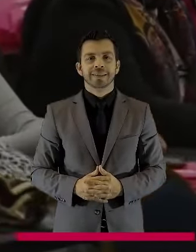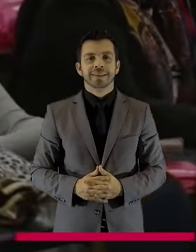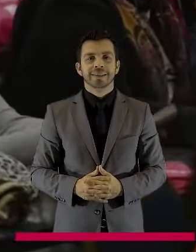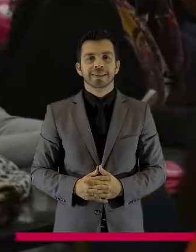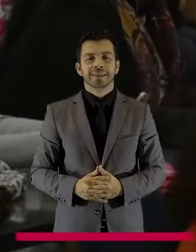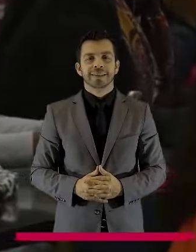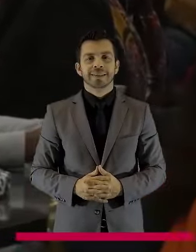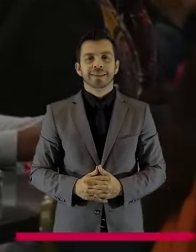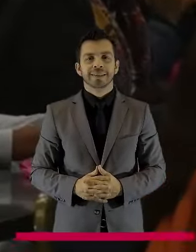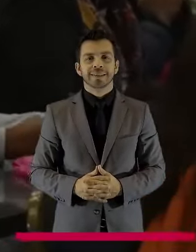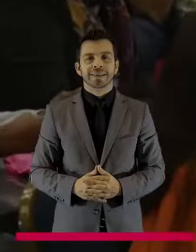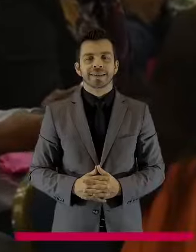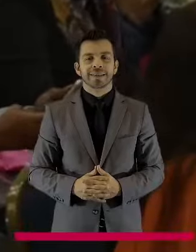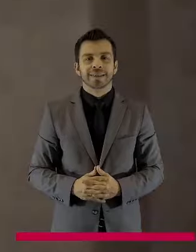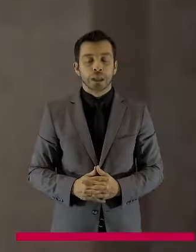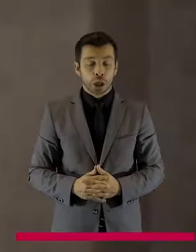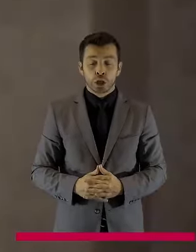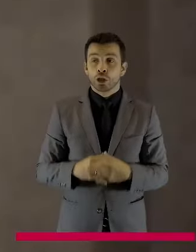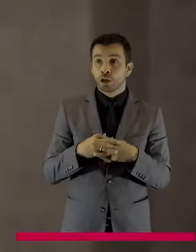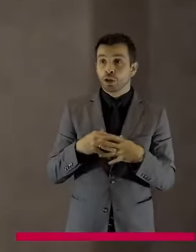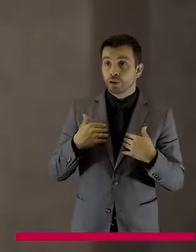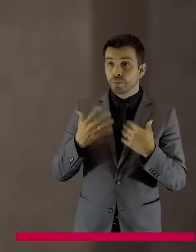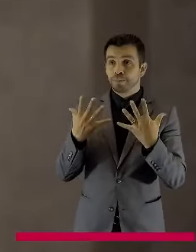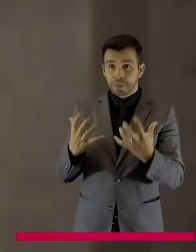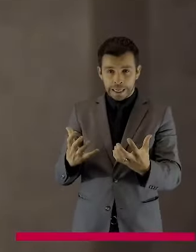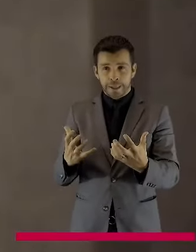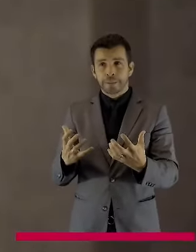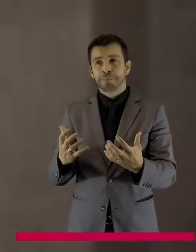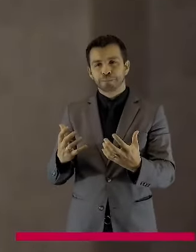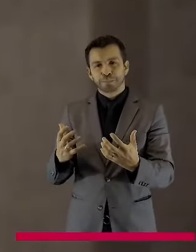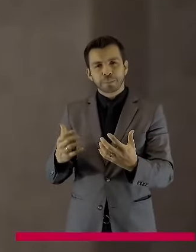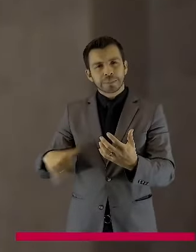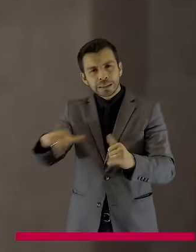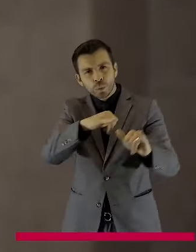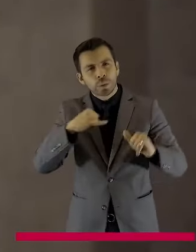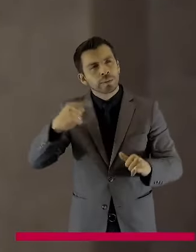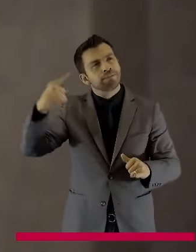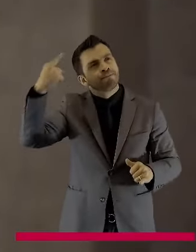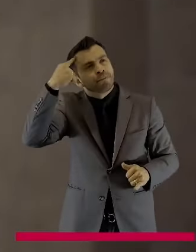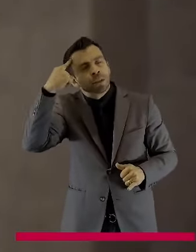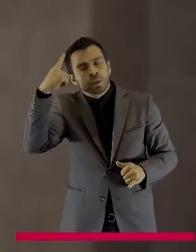Quiero resaltar la voz, el espíritu, los sueños y las